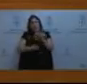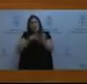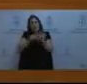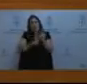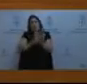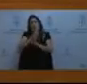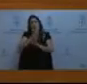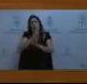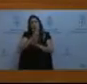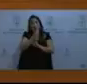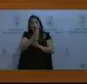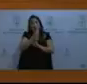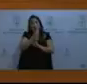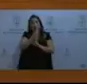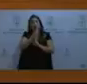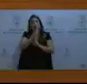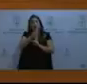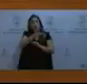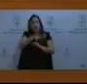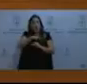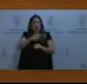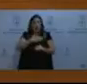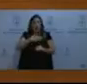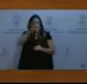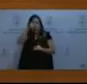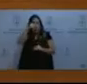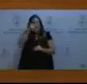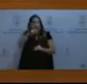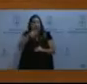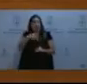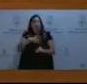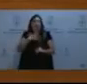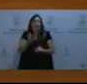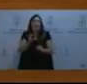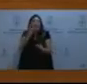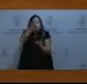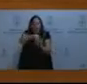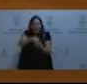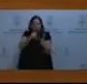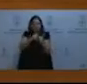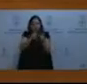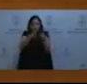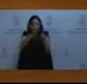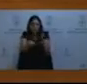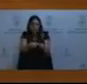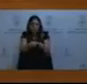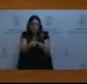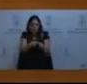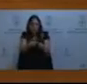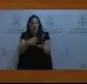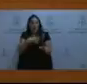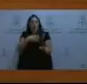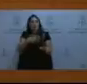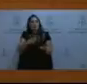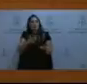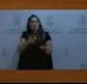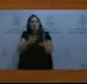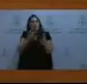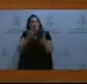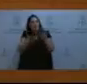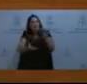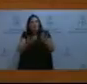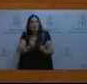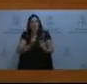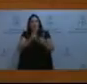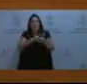patrimonio cultural. Y no habla del Chao, pero yo se lo podría incluir aquí. Y mire, no, me gustaría estar hablando de dar valor, poner valor a estos temas para que generaran